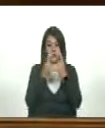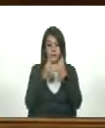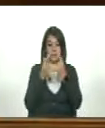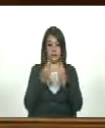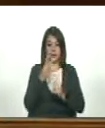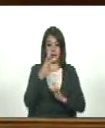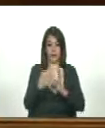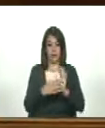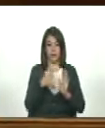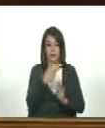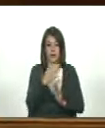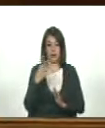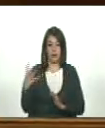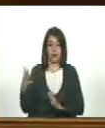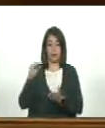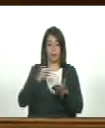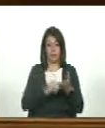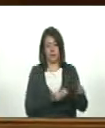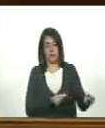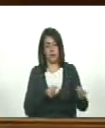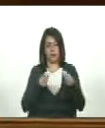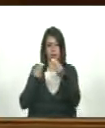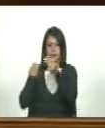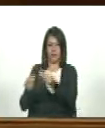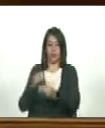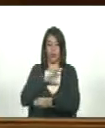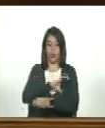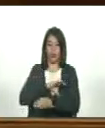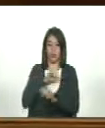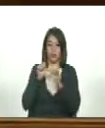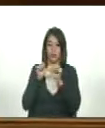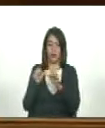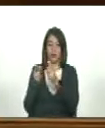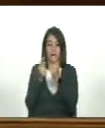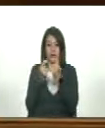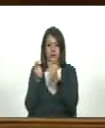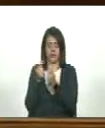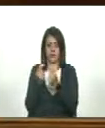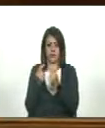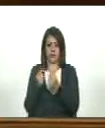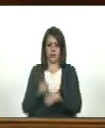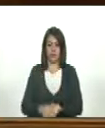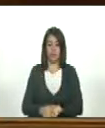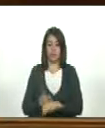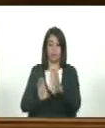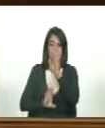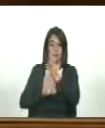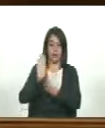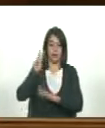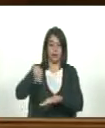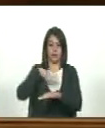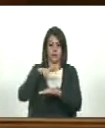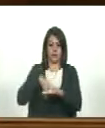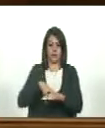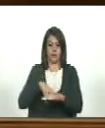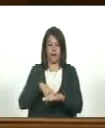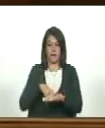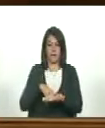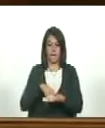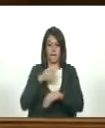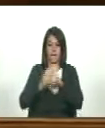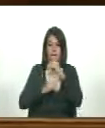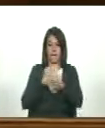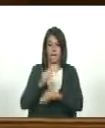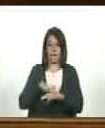financiero 2024. Se remite de inmediato a la Comisión Permanente de Economía, Finanzas y Desarrollo Nacional para